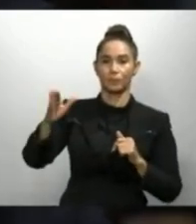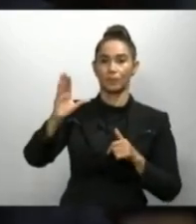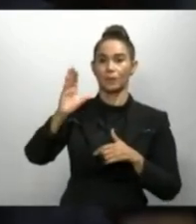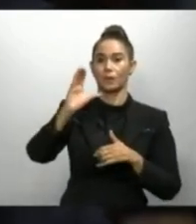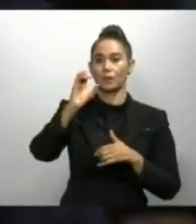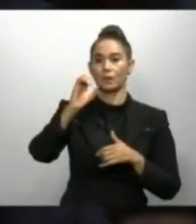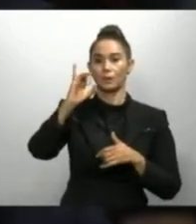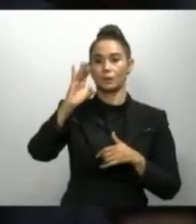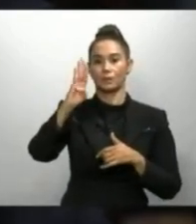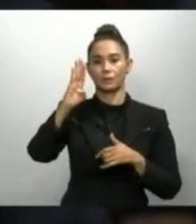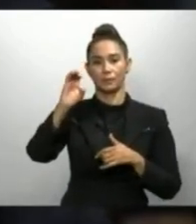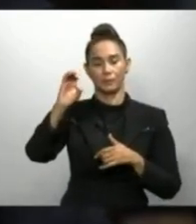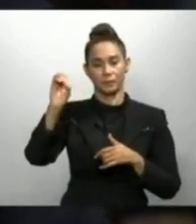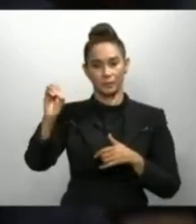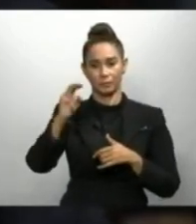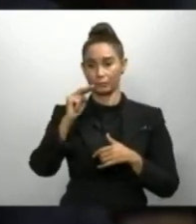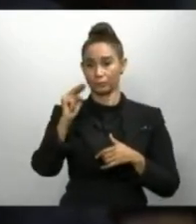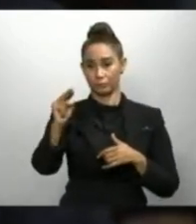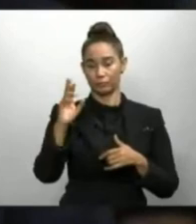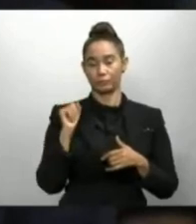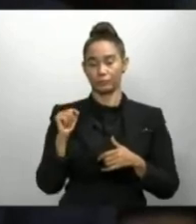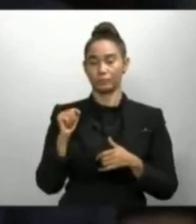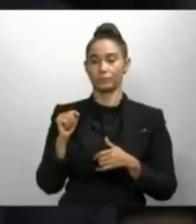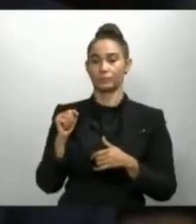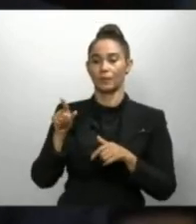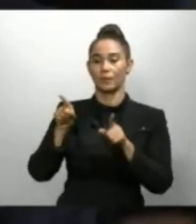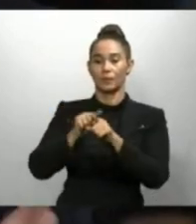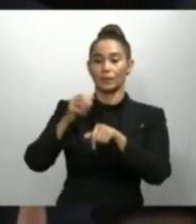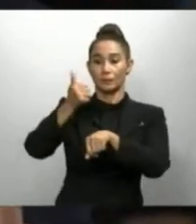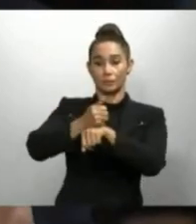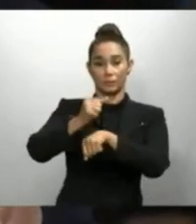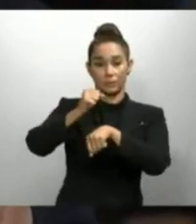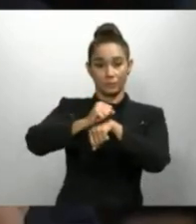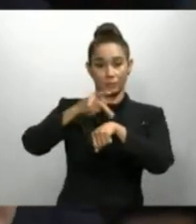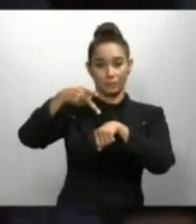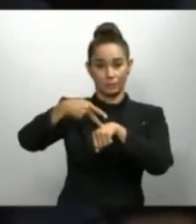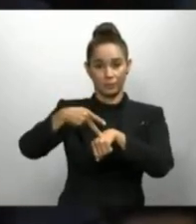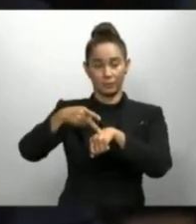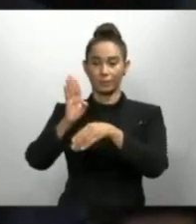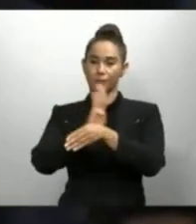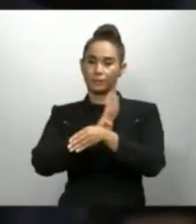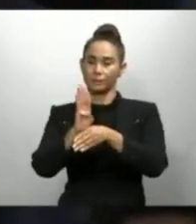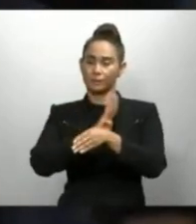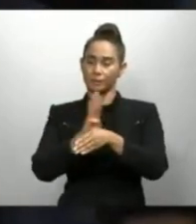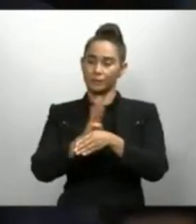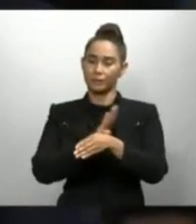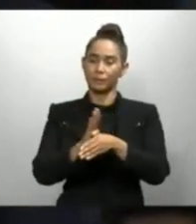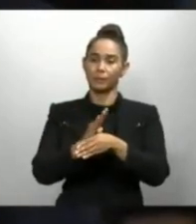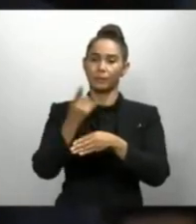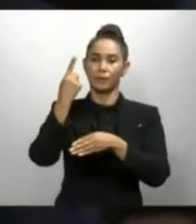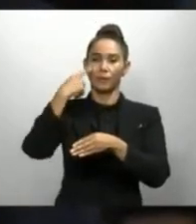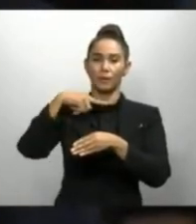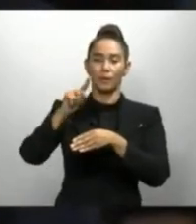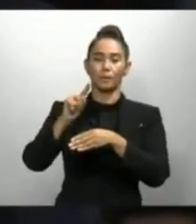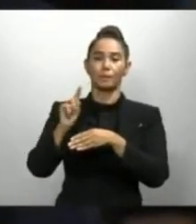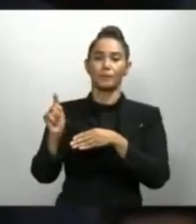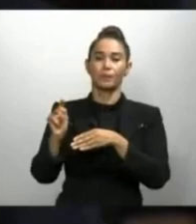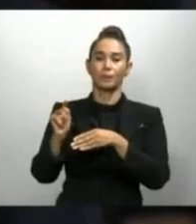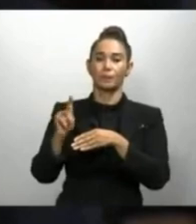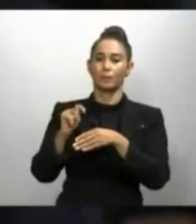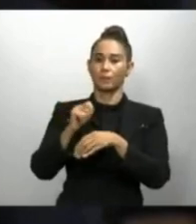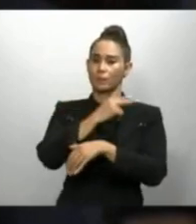Cibao y bueno, instalaciones que llegan en San Pedro o en Barahona, pero no tanto